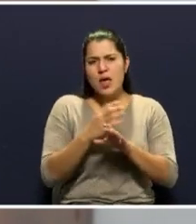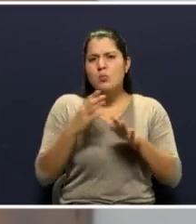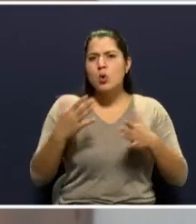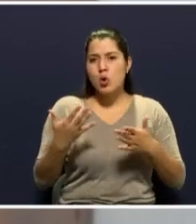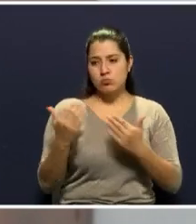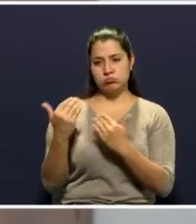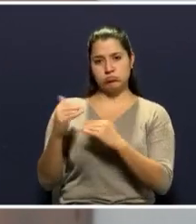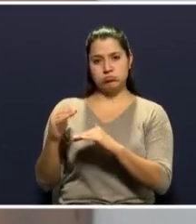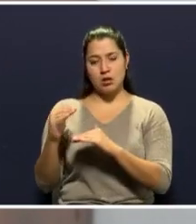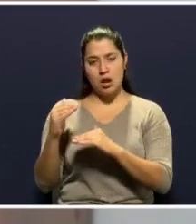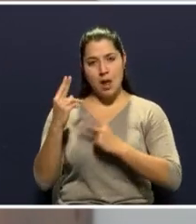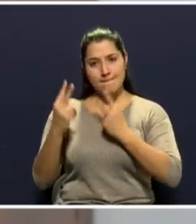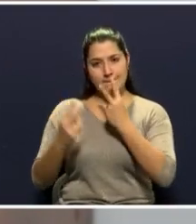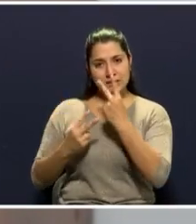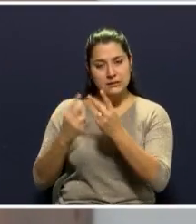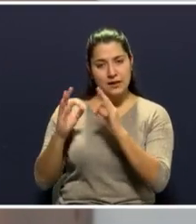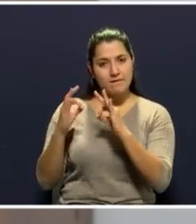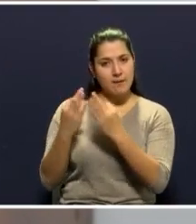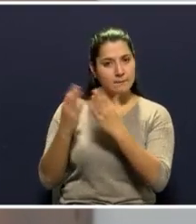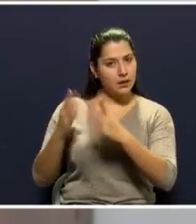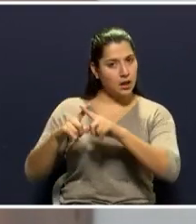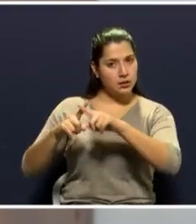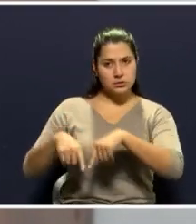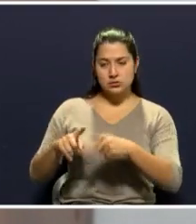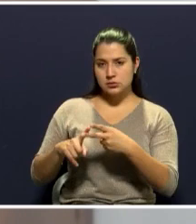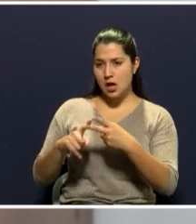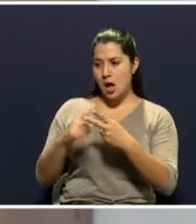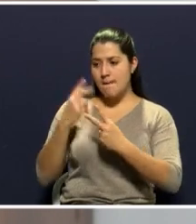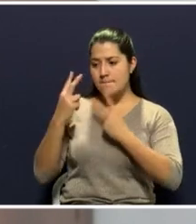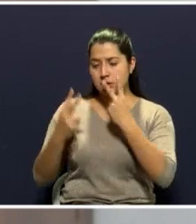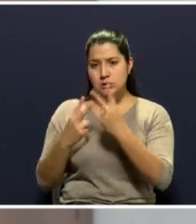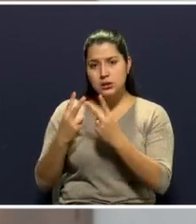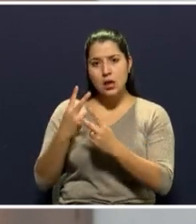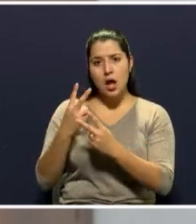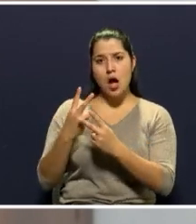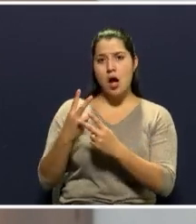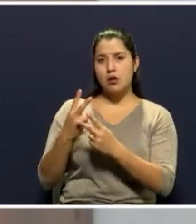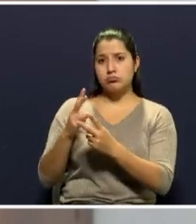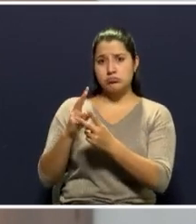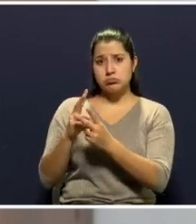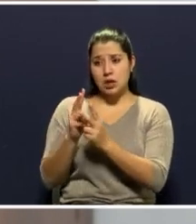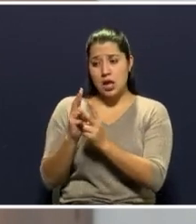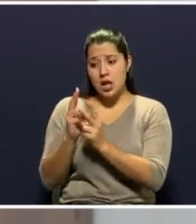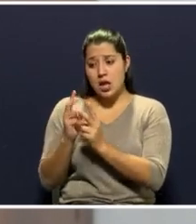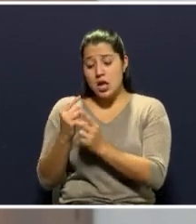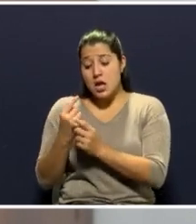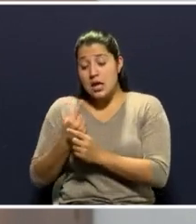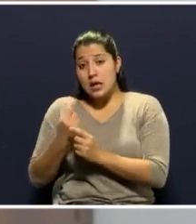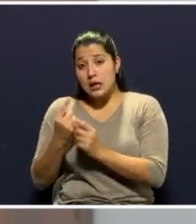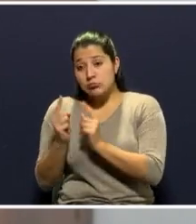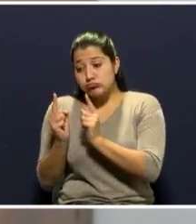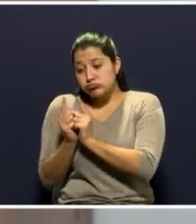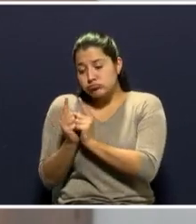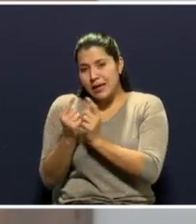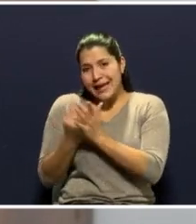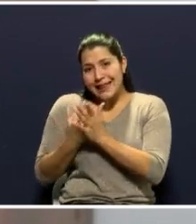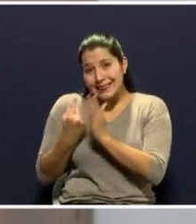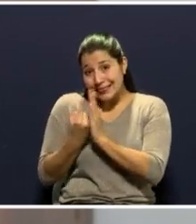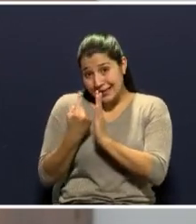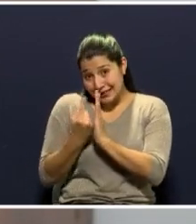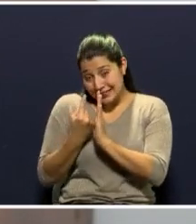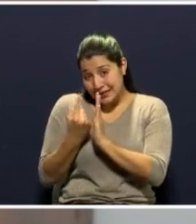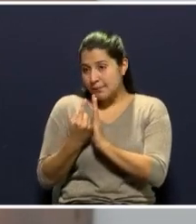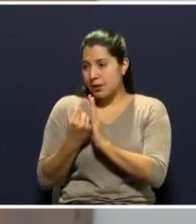familiar y la visita íntima. Se suspendieron. Las jornadas de limpieza y sensibilización a la población privada de libertad se han